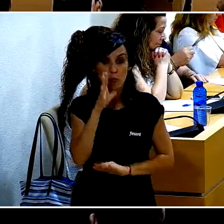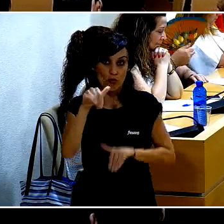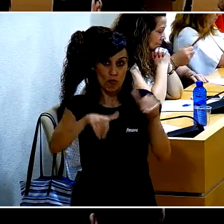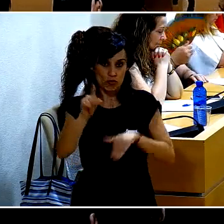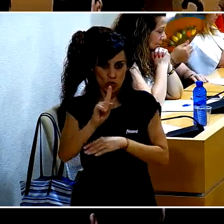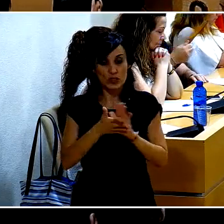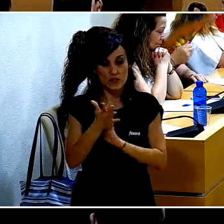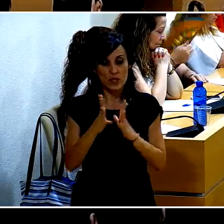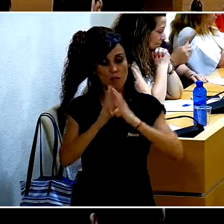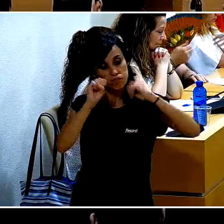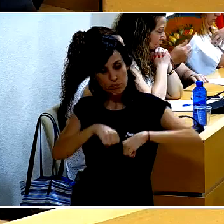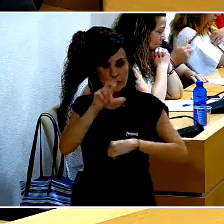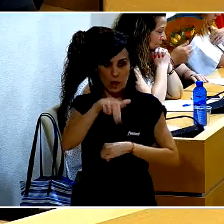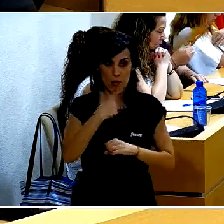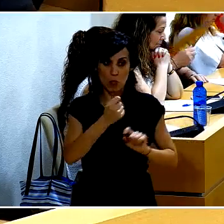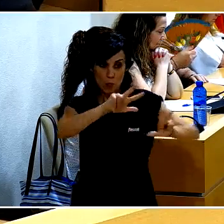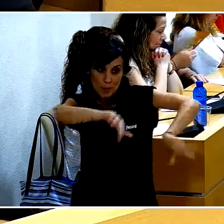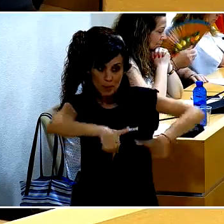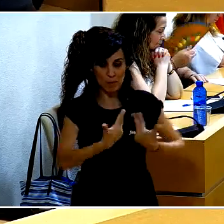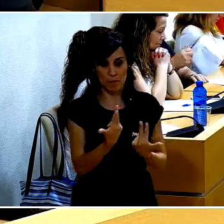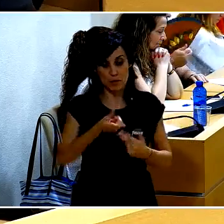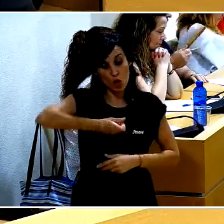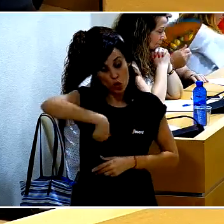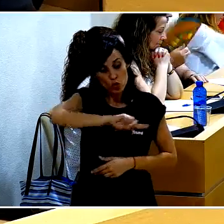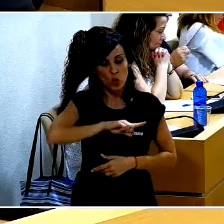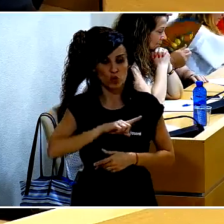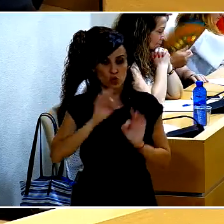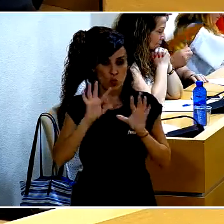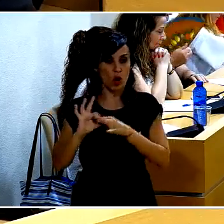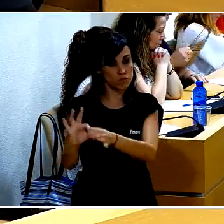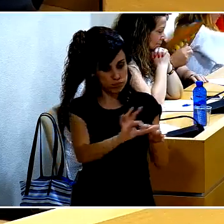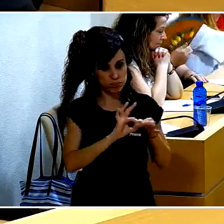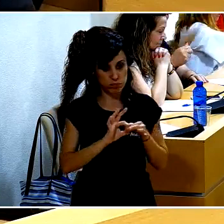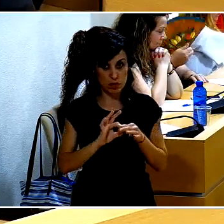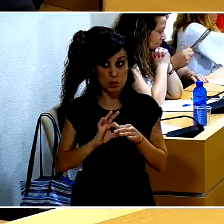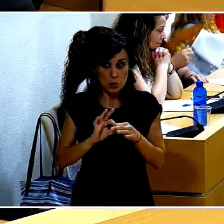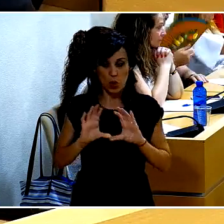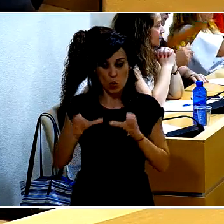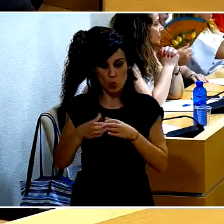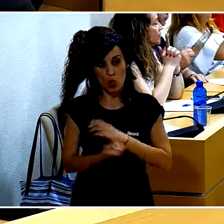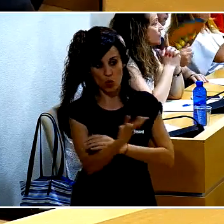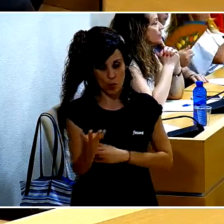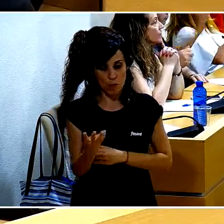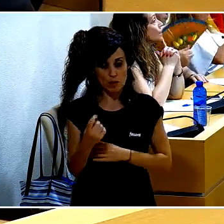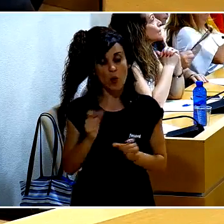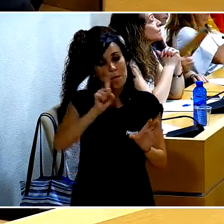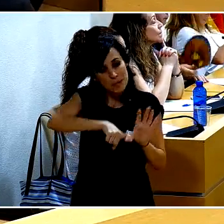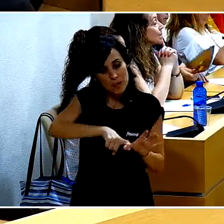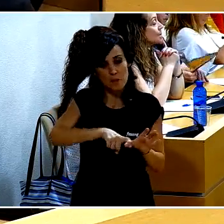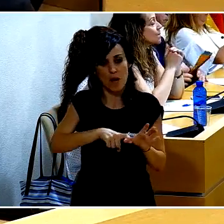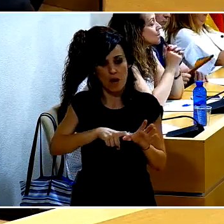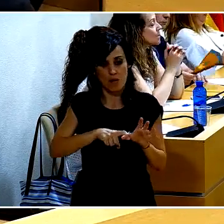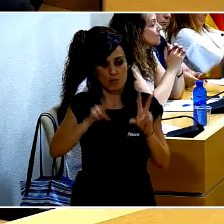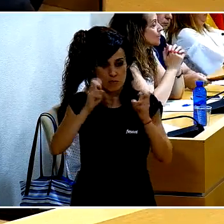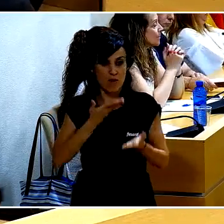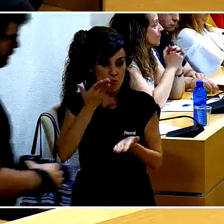la reunión de hoy, sino que nos ha permitido que seamos todos a una, por lo menos este grupo y todos los demás, los que participemos en esta